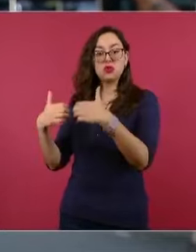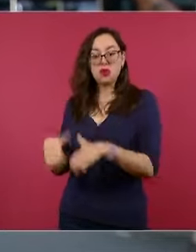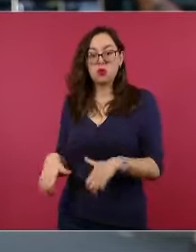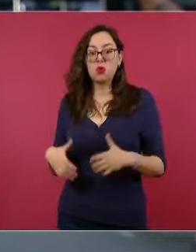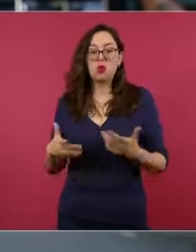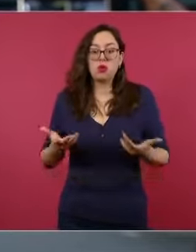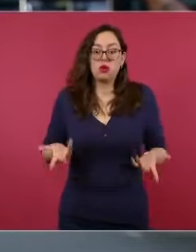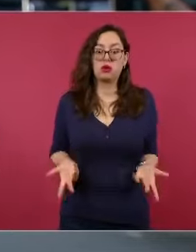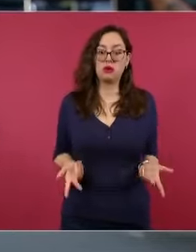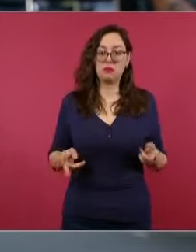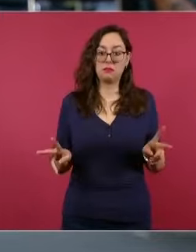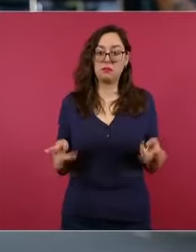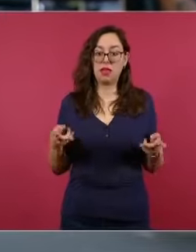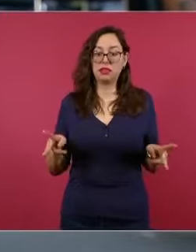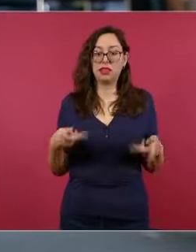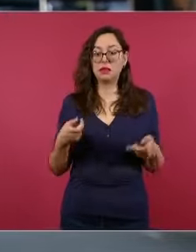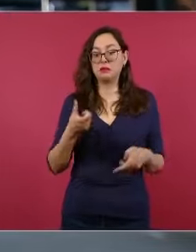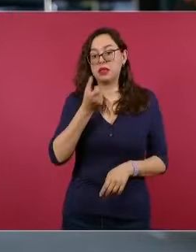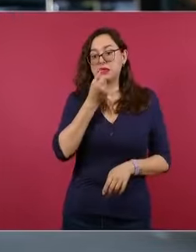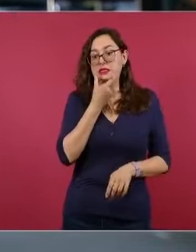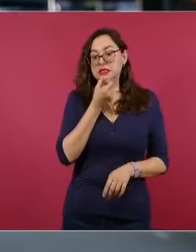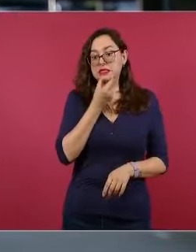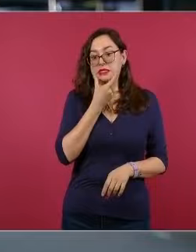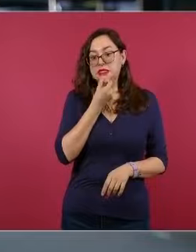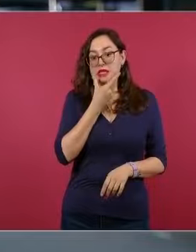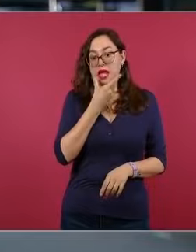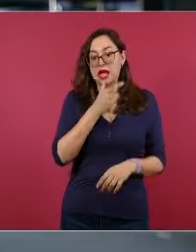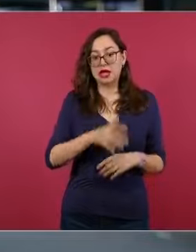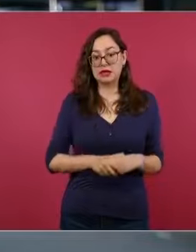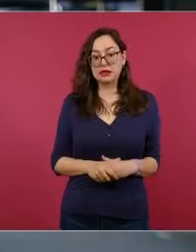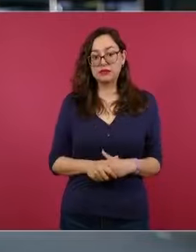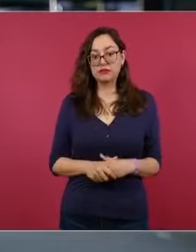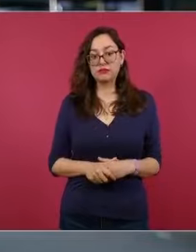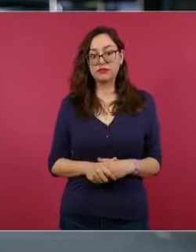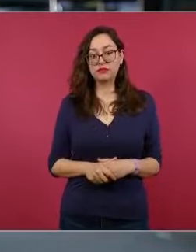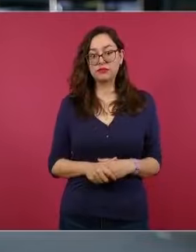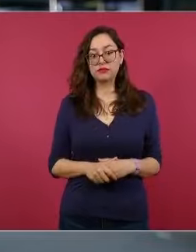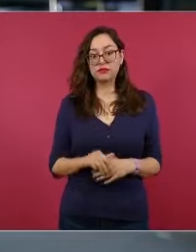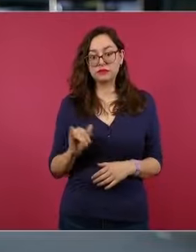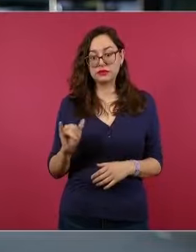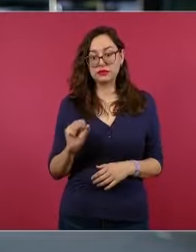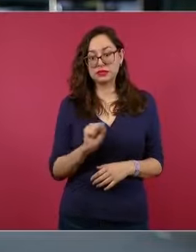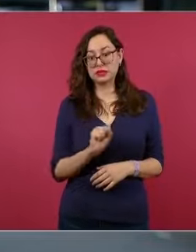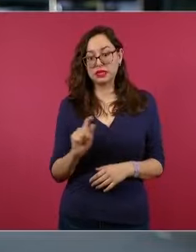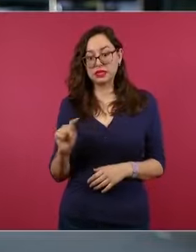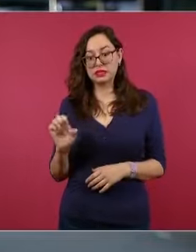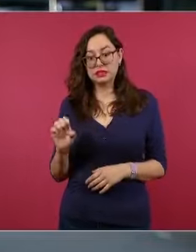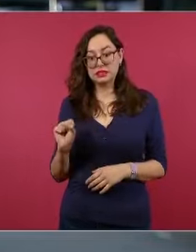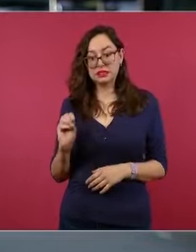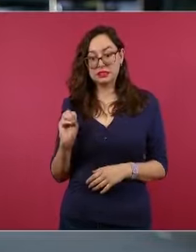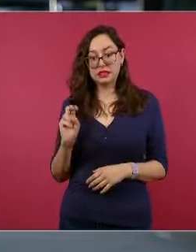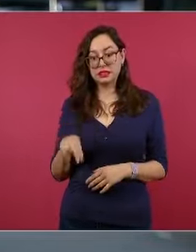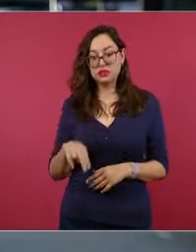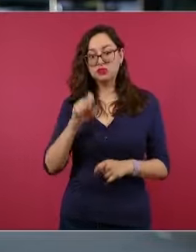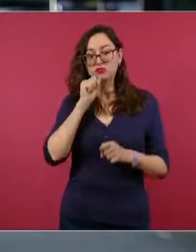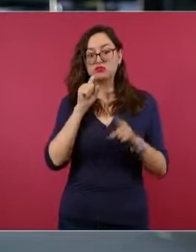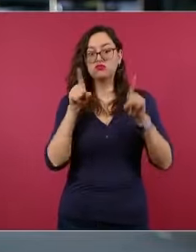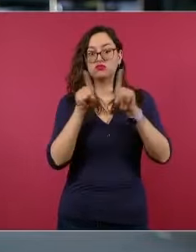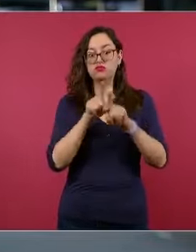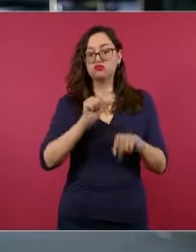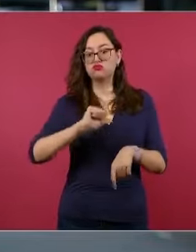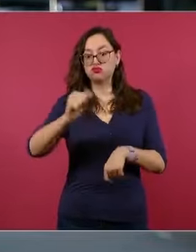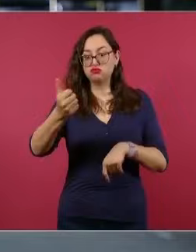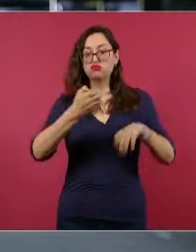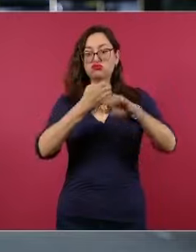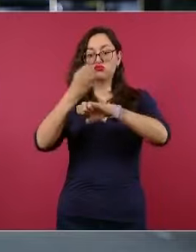vendiéndole medicina medicina listón no solo en Sonora en otros estados